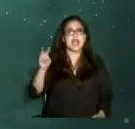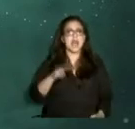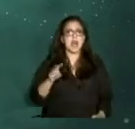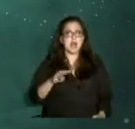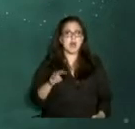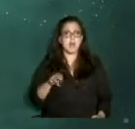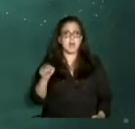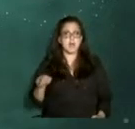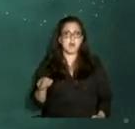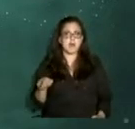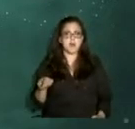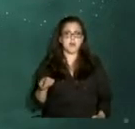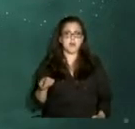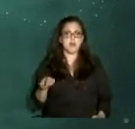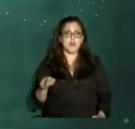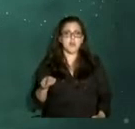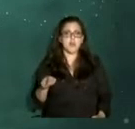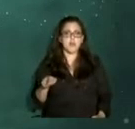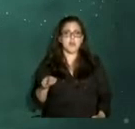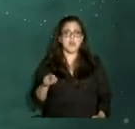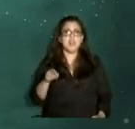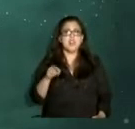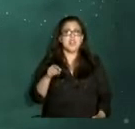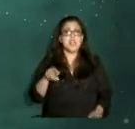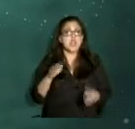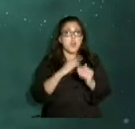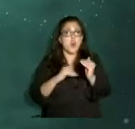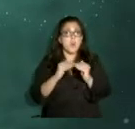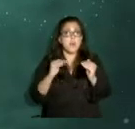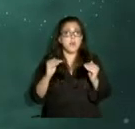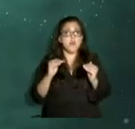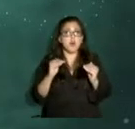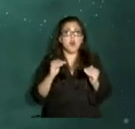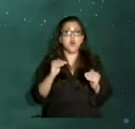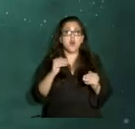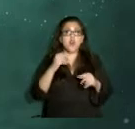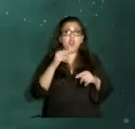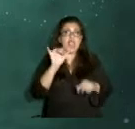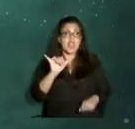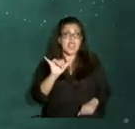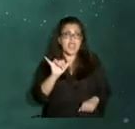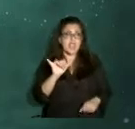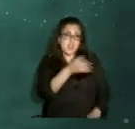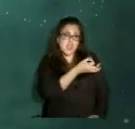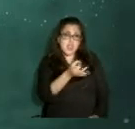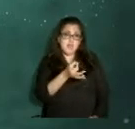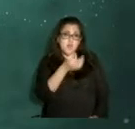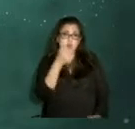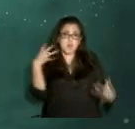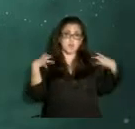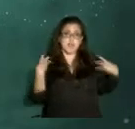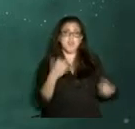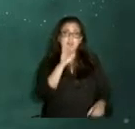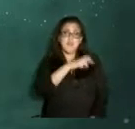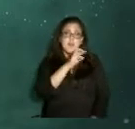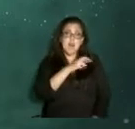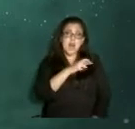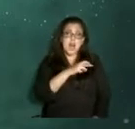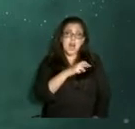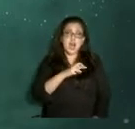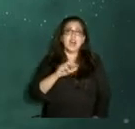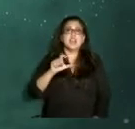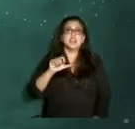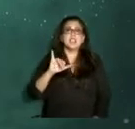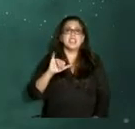Es herencia materna. Y así como el cromosoma Y es de herencia enteramente paterna, nuestro citoplasma y nuestros mitocondrias con su DNA